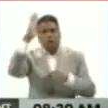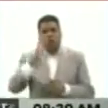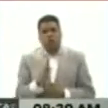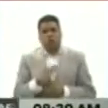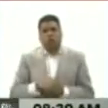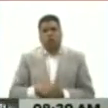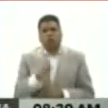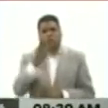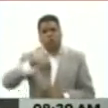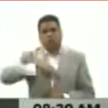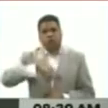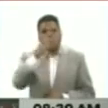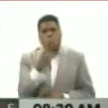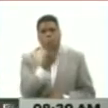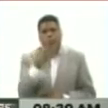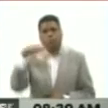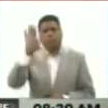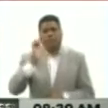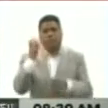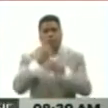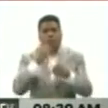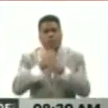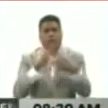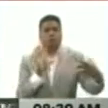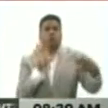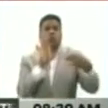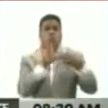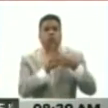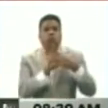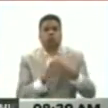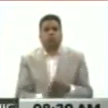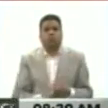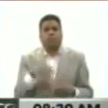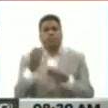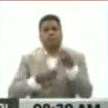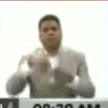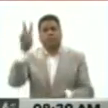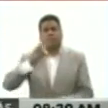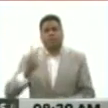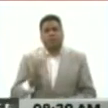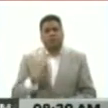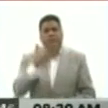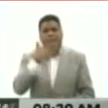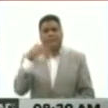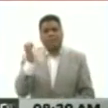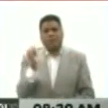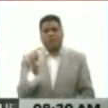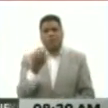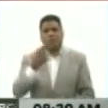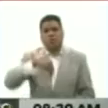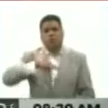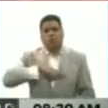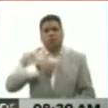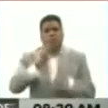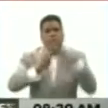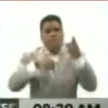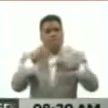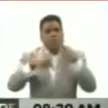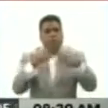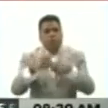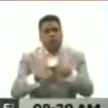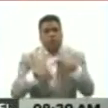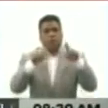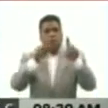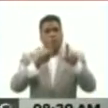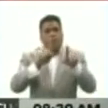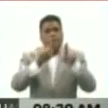Nos comprometimos pues a trabajar juntos para hacer una Venezuela mejor. Estamos sacando socio productivo por parte del Plan